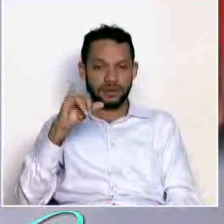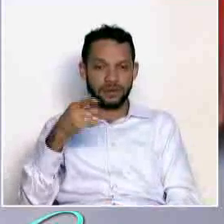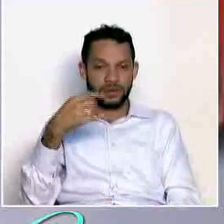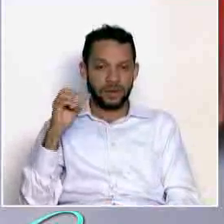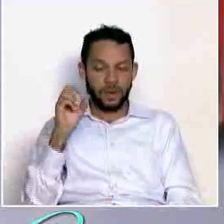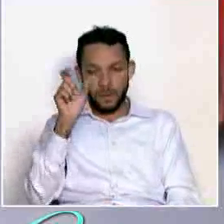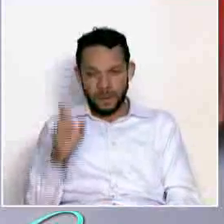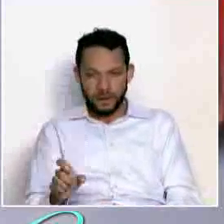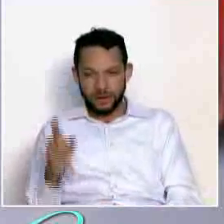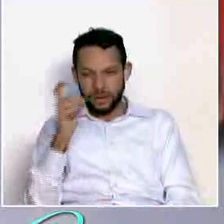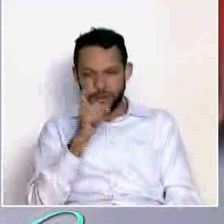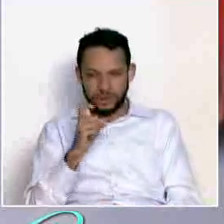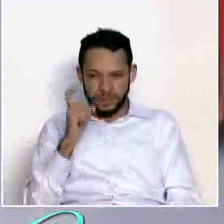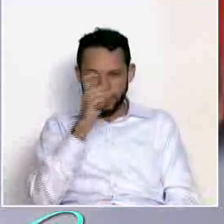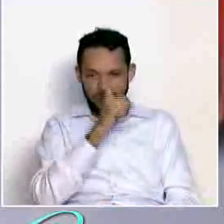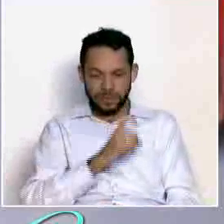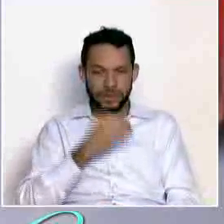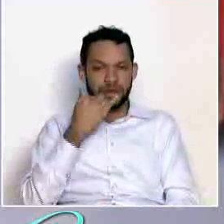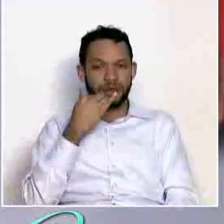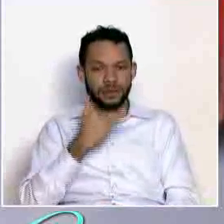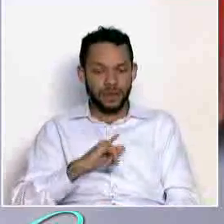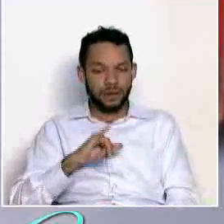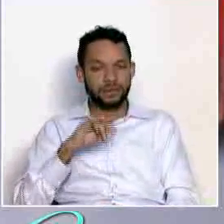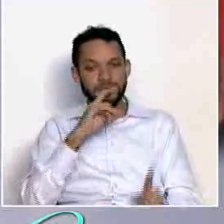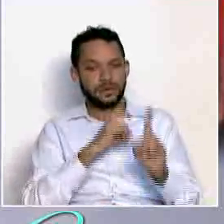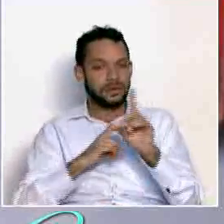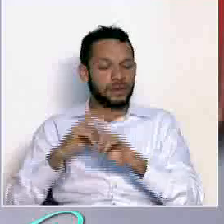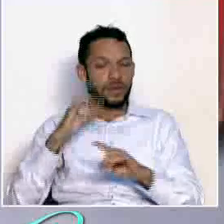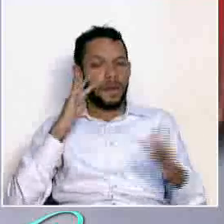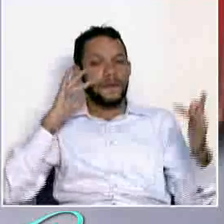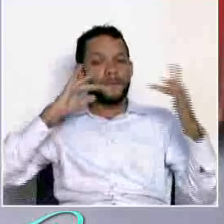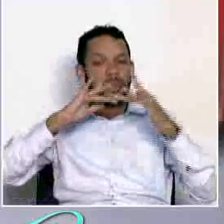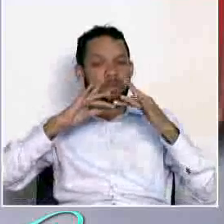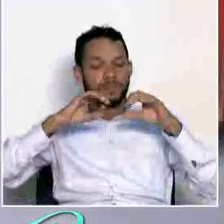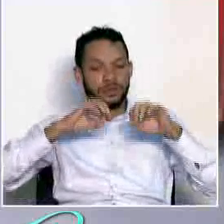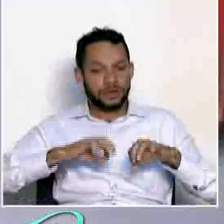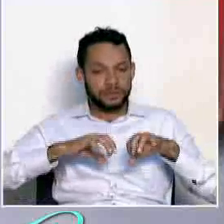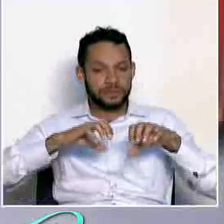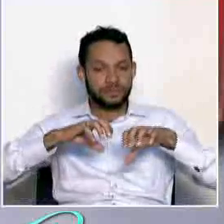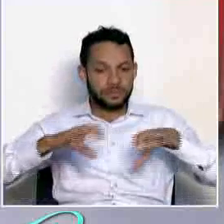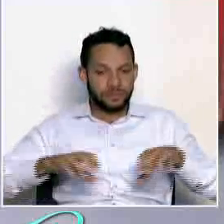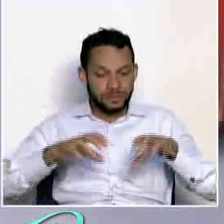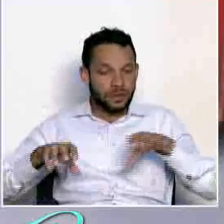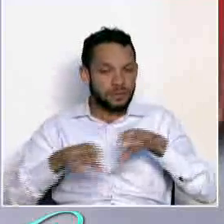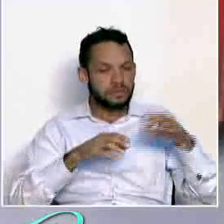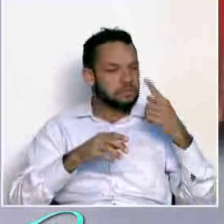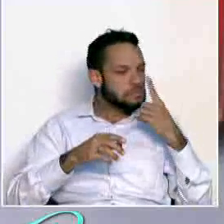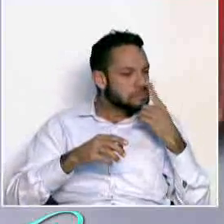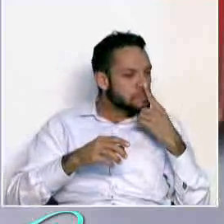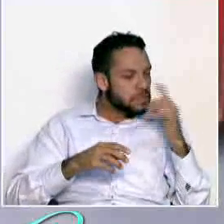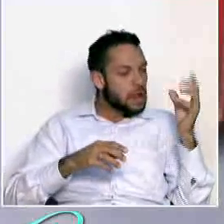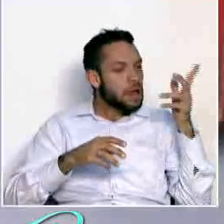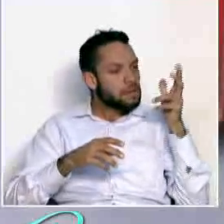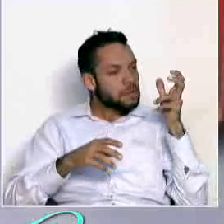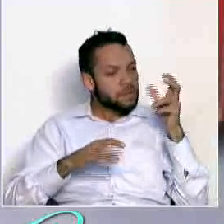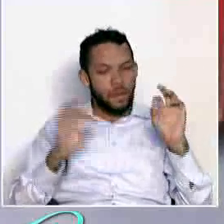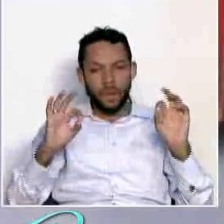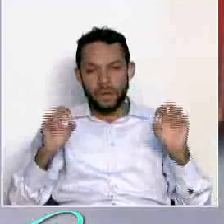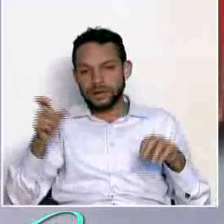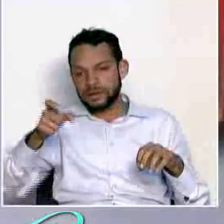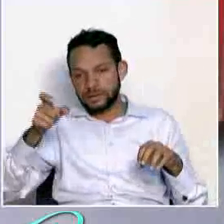persona crea y se someta al procedimiento, sea porque lo busque por curiosidad o por una